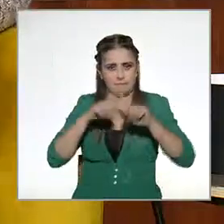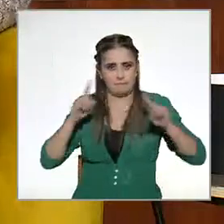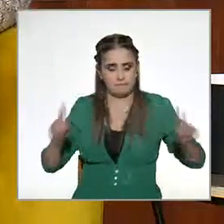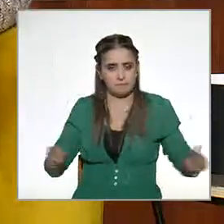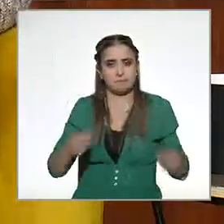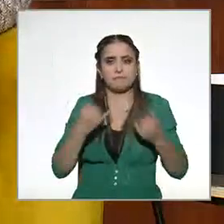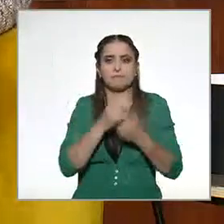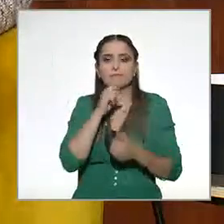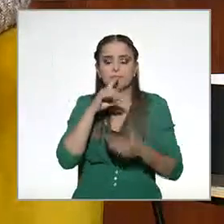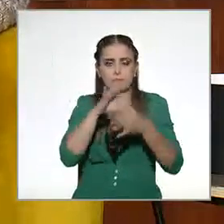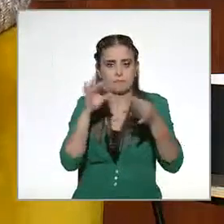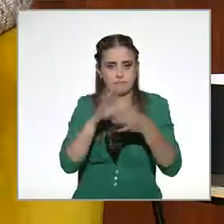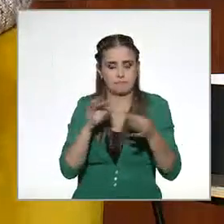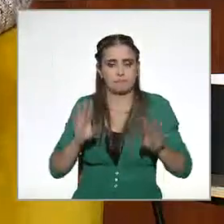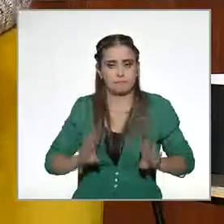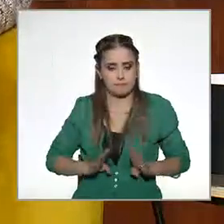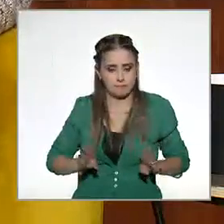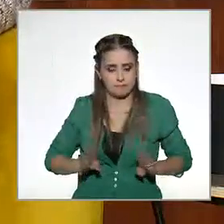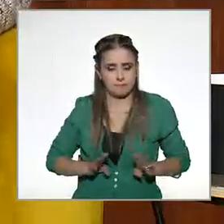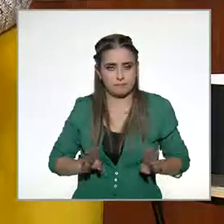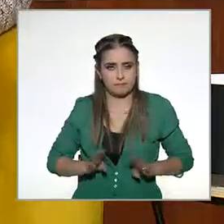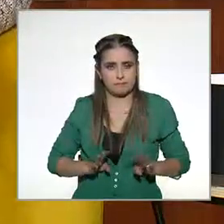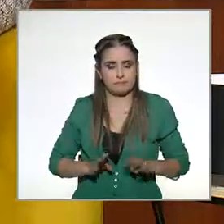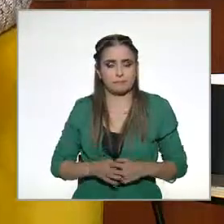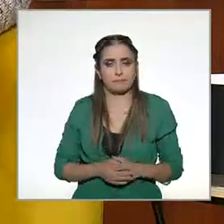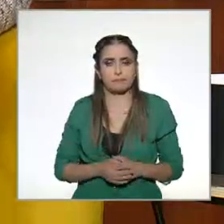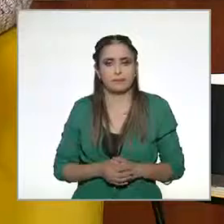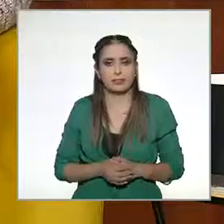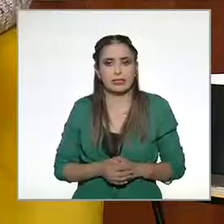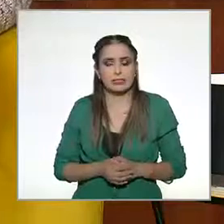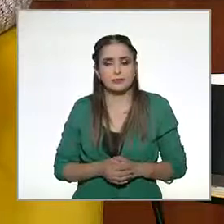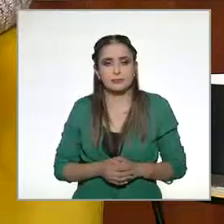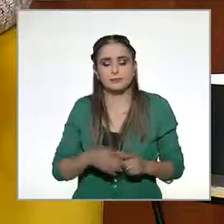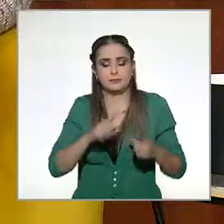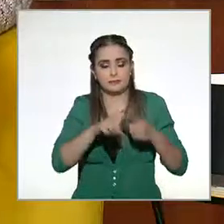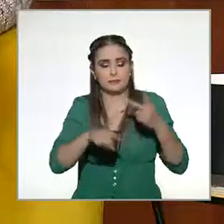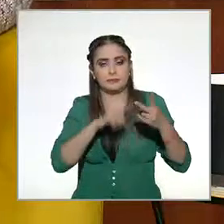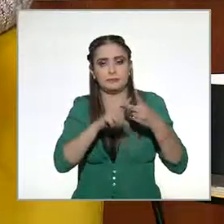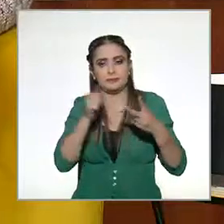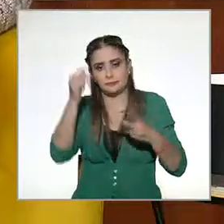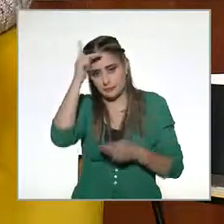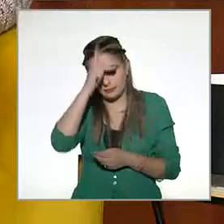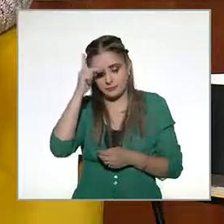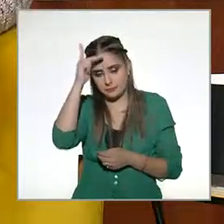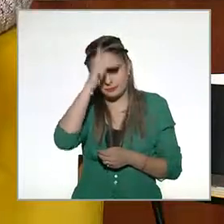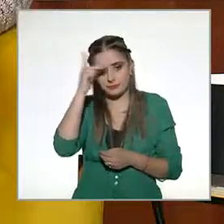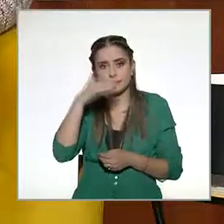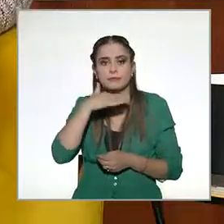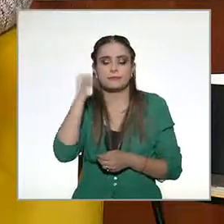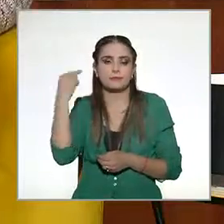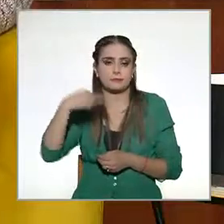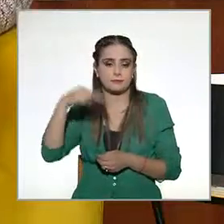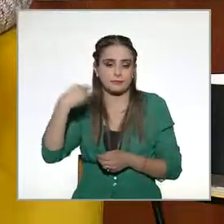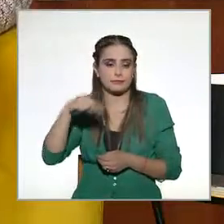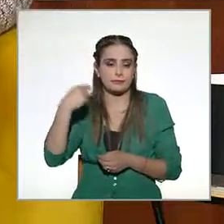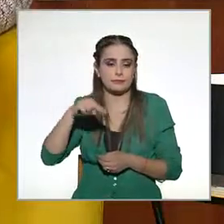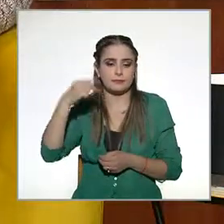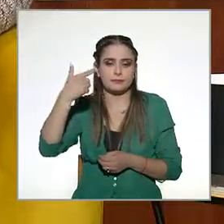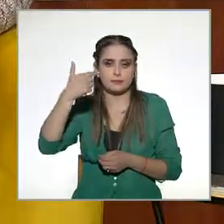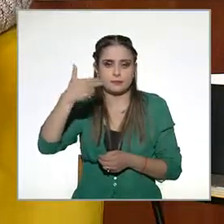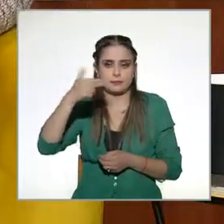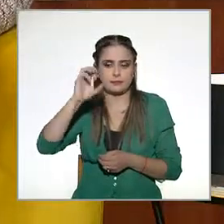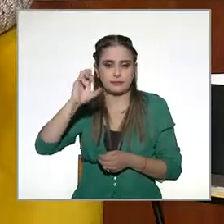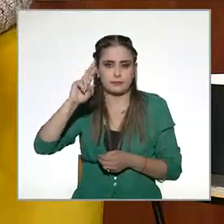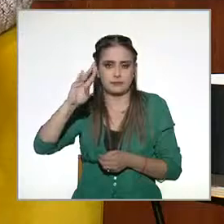acerca de la personalidad. Otras de esas teorías la hizo un psicólogo alemán que se llama Herbert